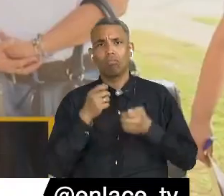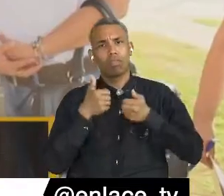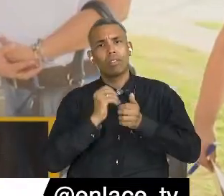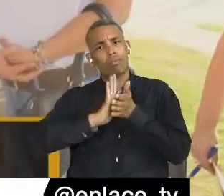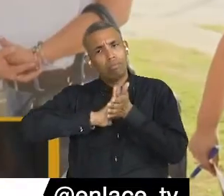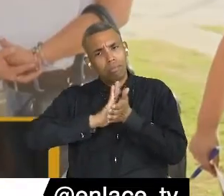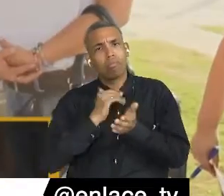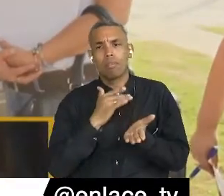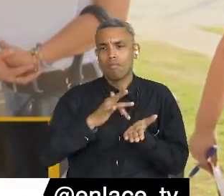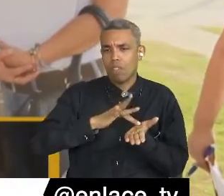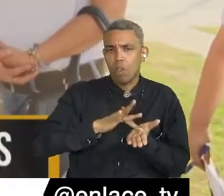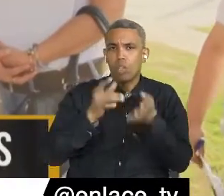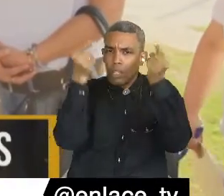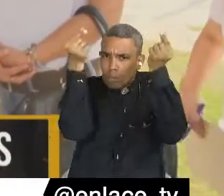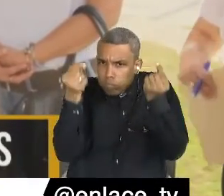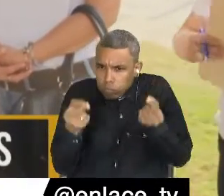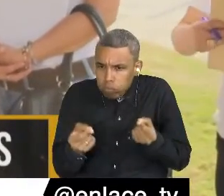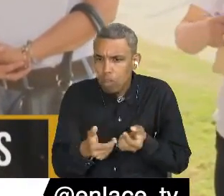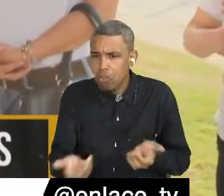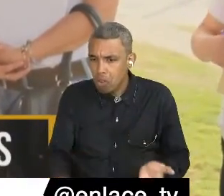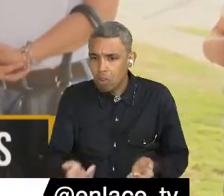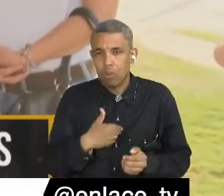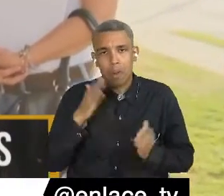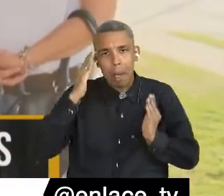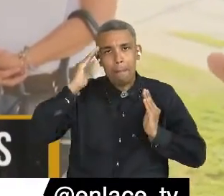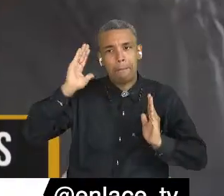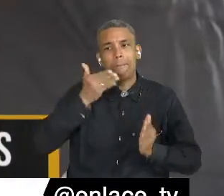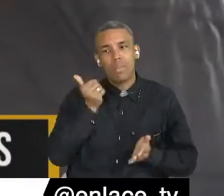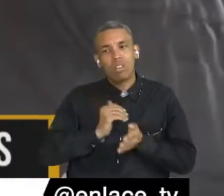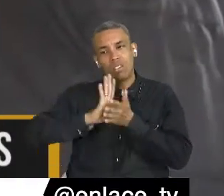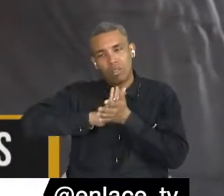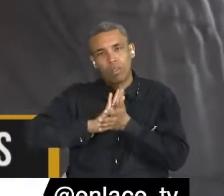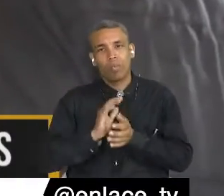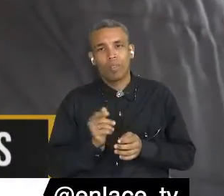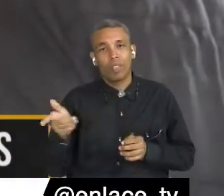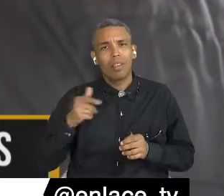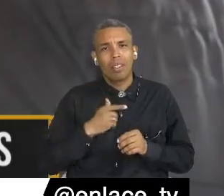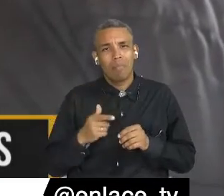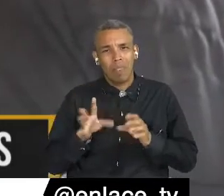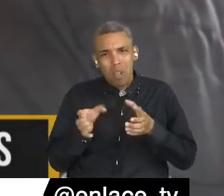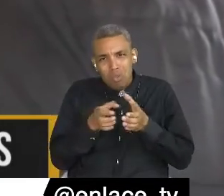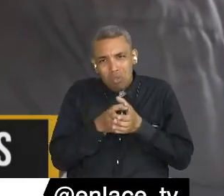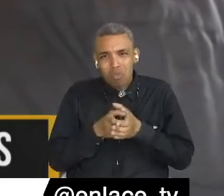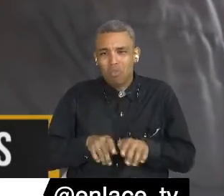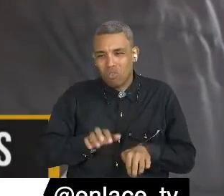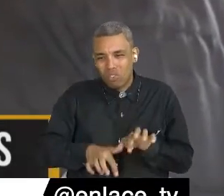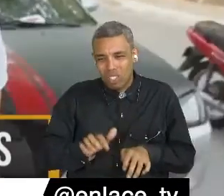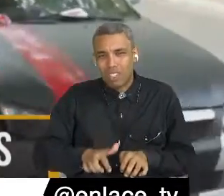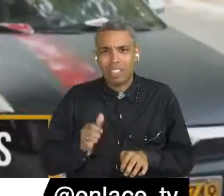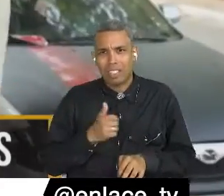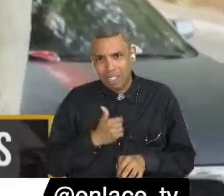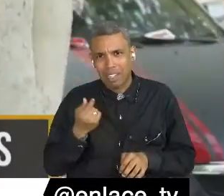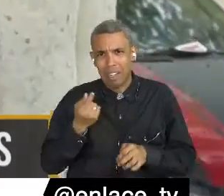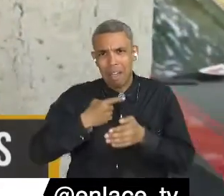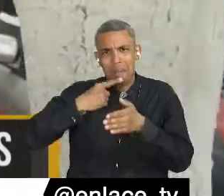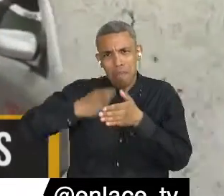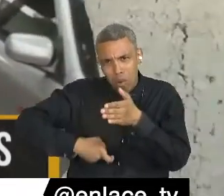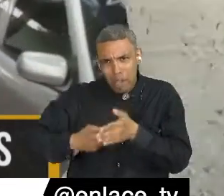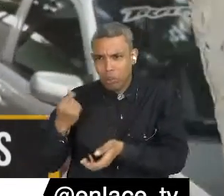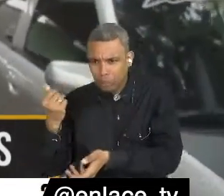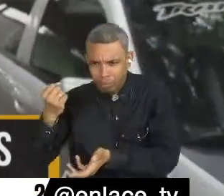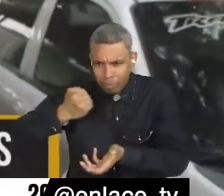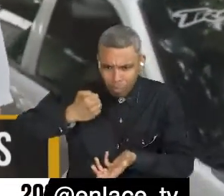cancelar. De esta manera, funcionarios de la Secretaría de Hacienda del municipio llegan puerta a puerta descentralizando sus servicios. La titular de este despacho,